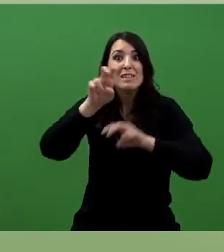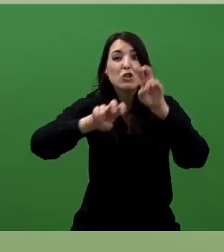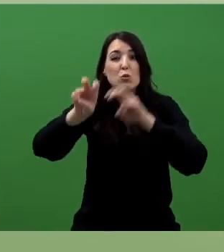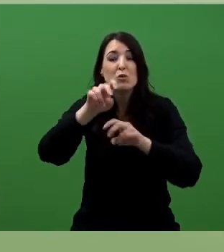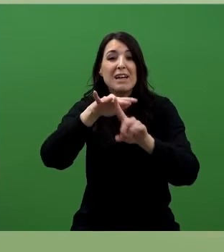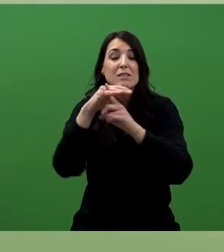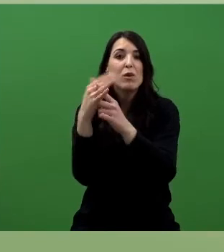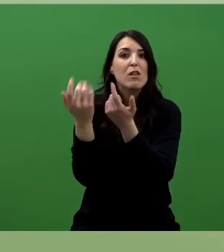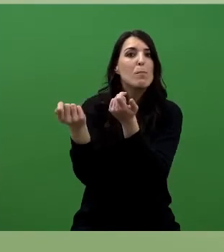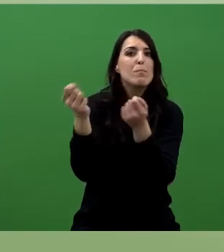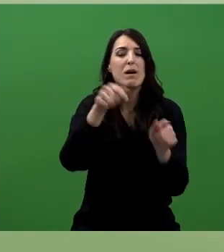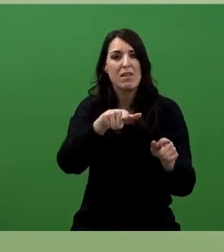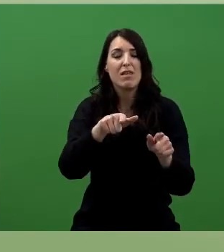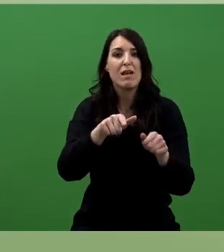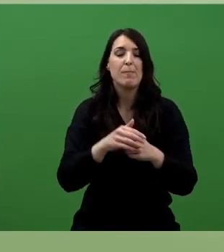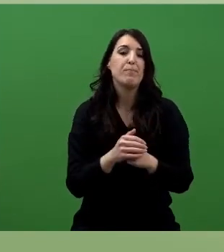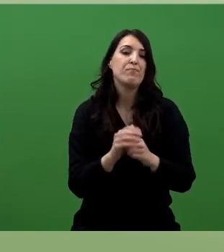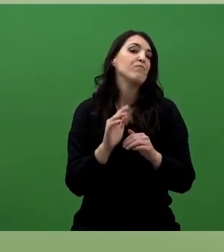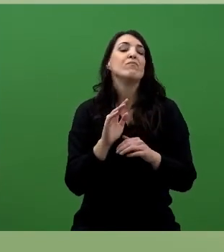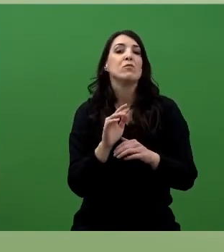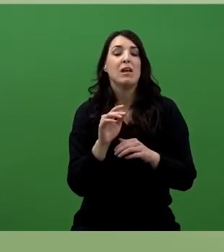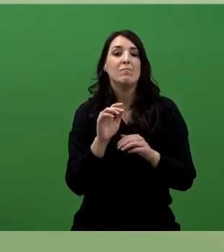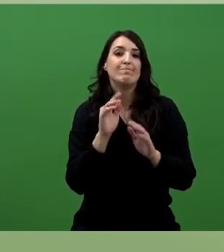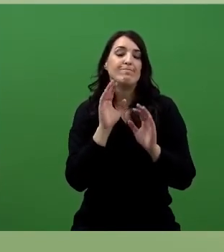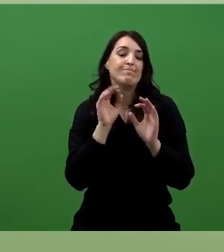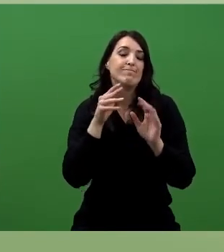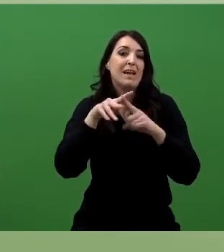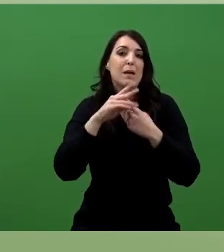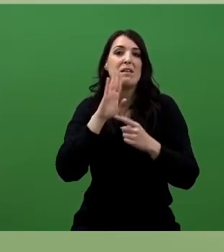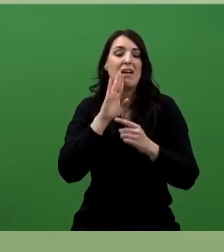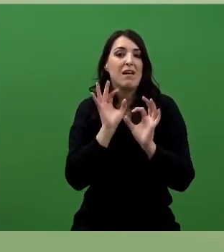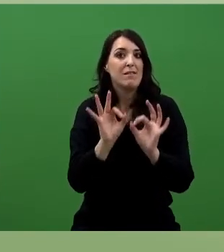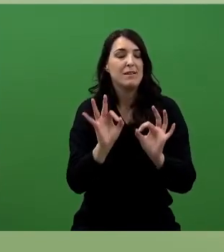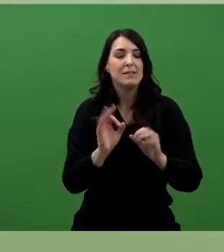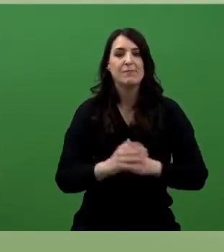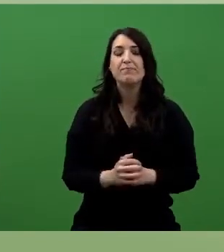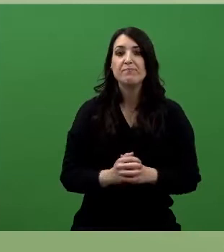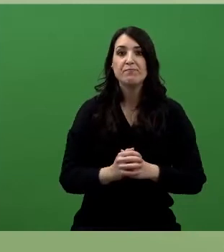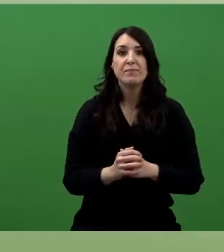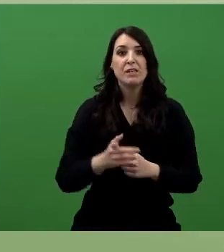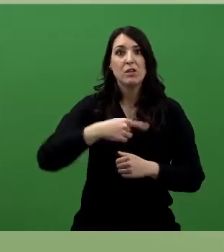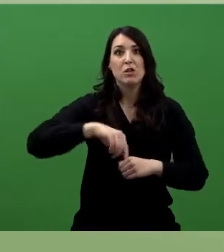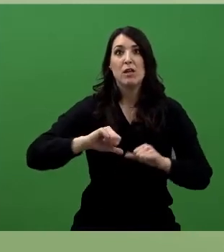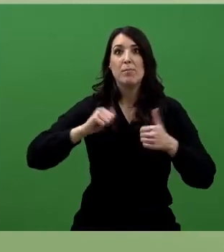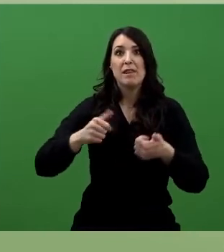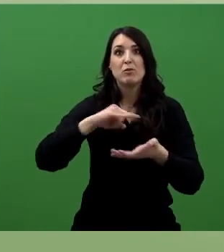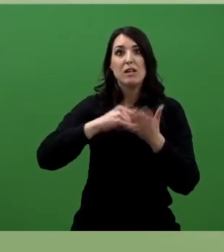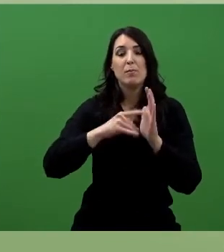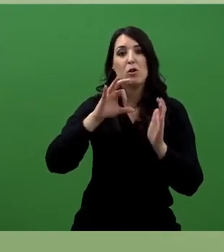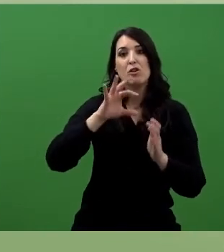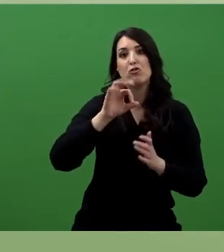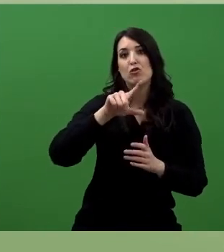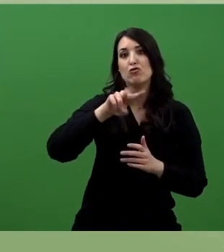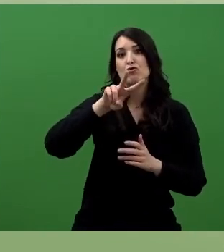y que no podemos solucionar. Ese es el concepto con el que quiero que nos quedemos. Bueno, entramos ya en el proyecto Solvardí,